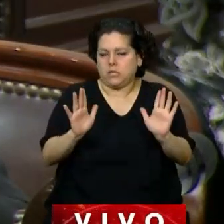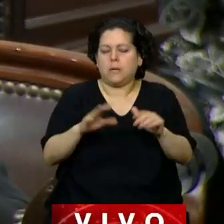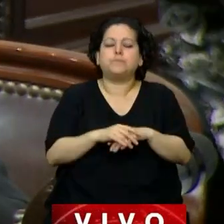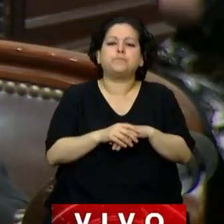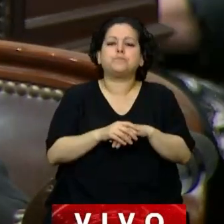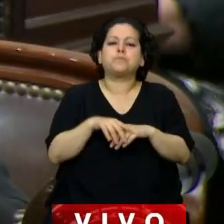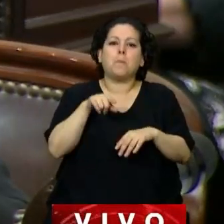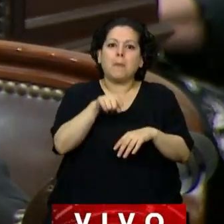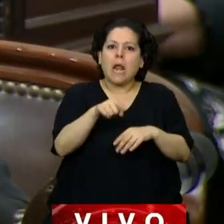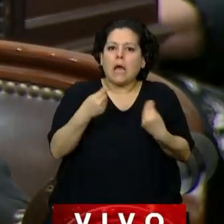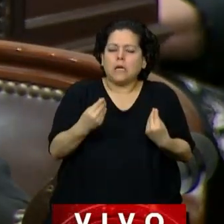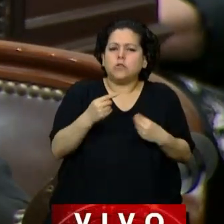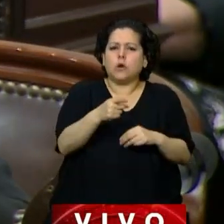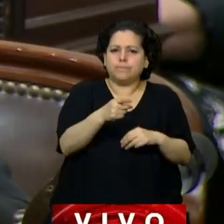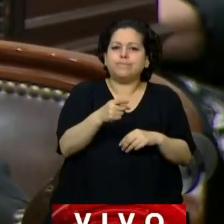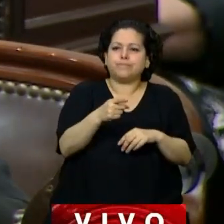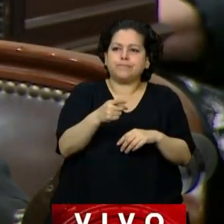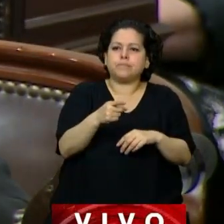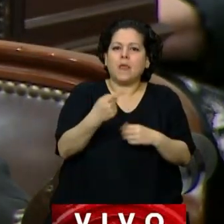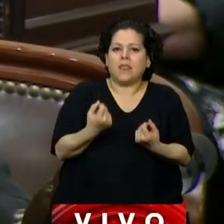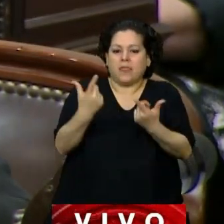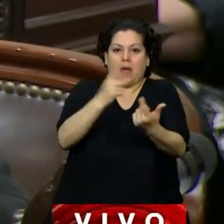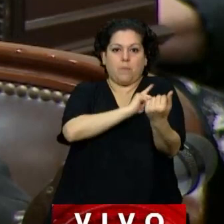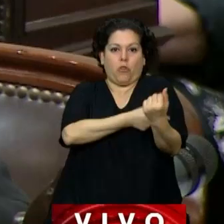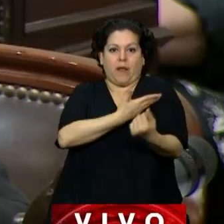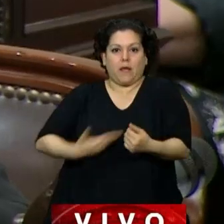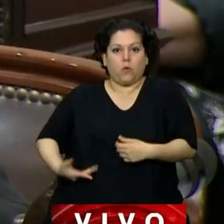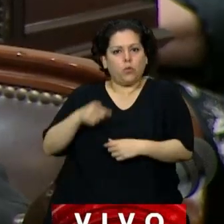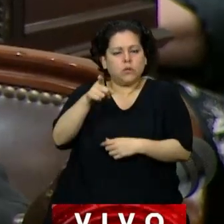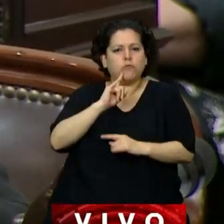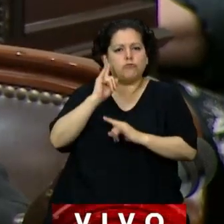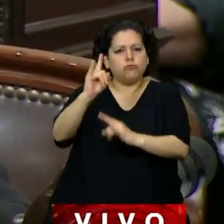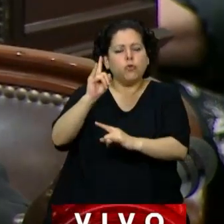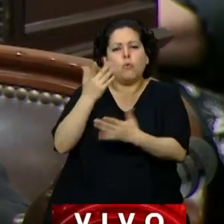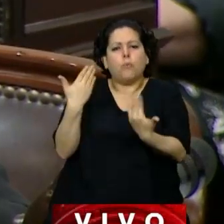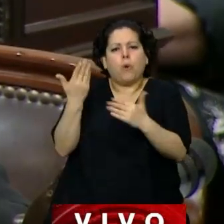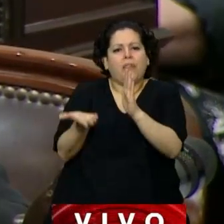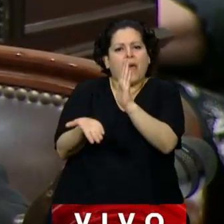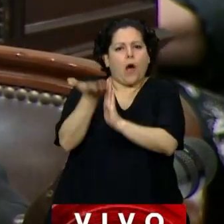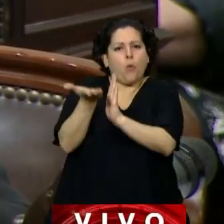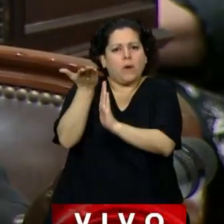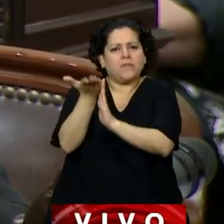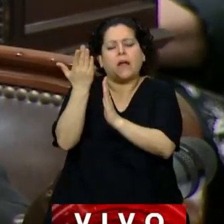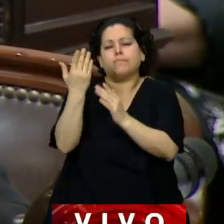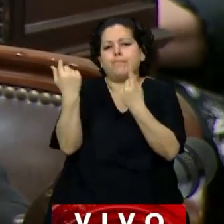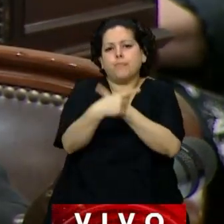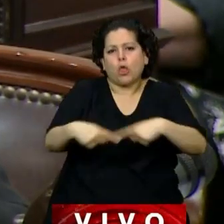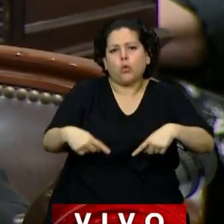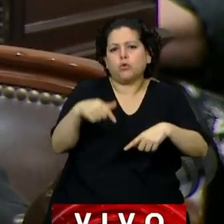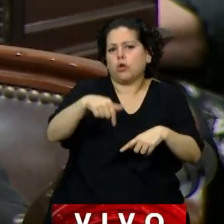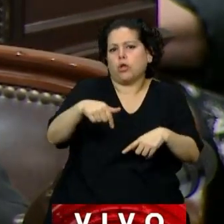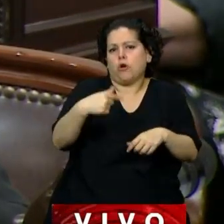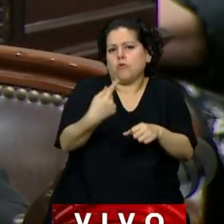darle amplias facultades al Ejecutivo, incluso para aumentarlas en productos que hoy no se